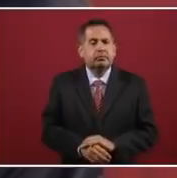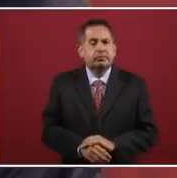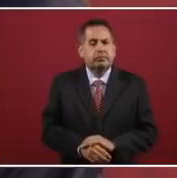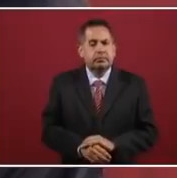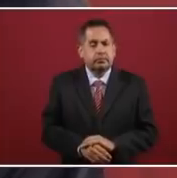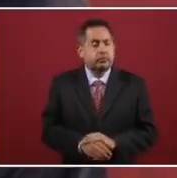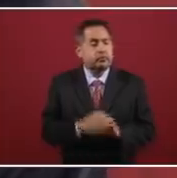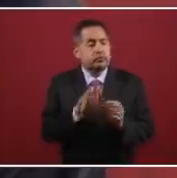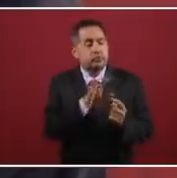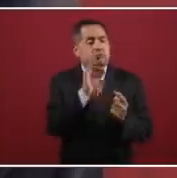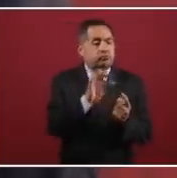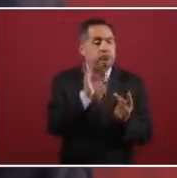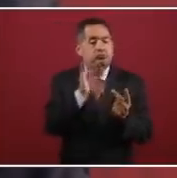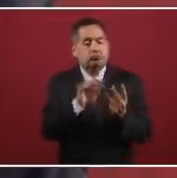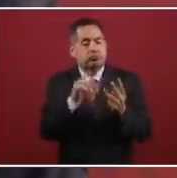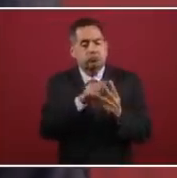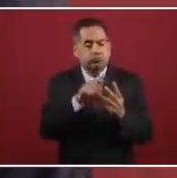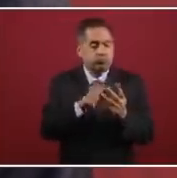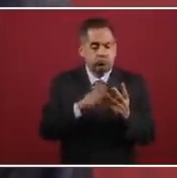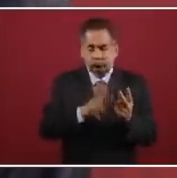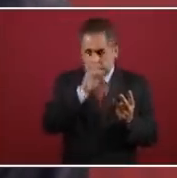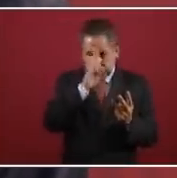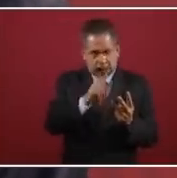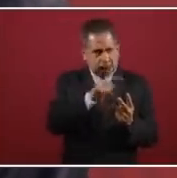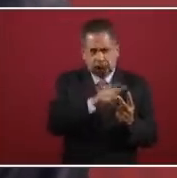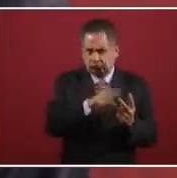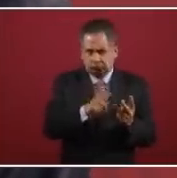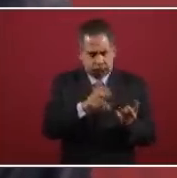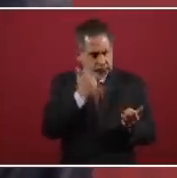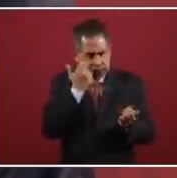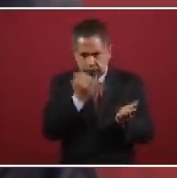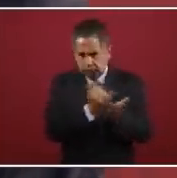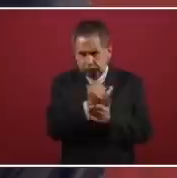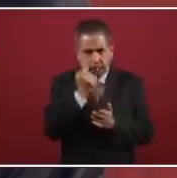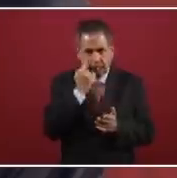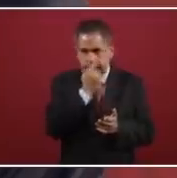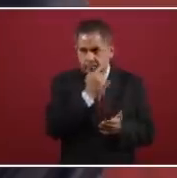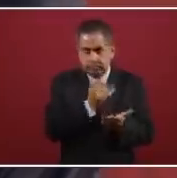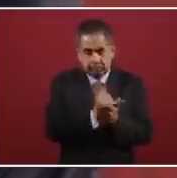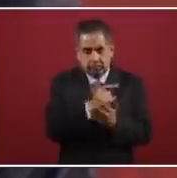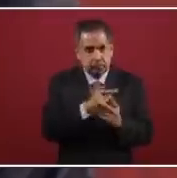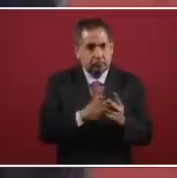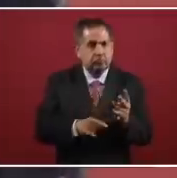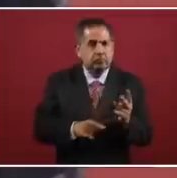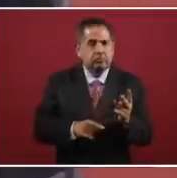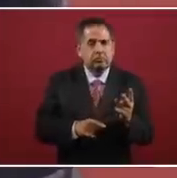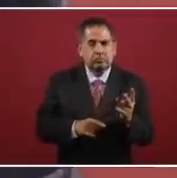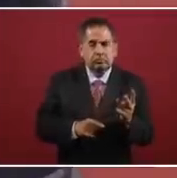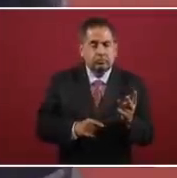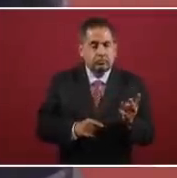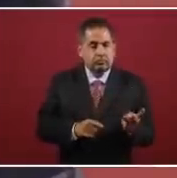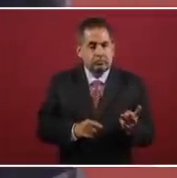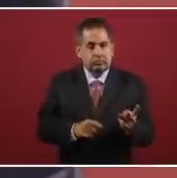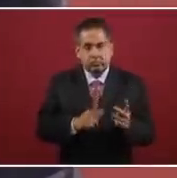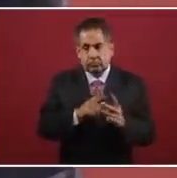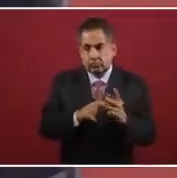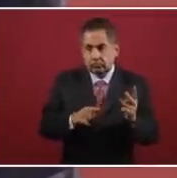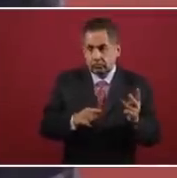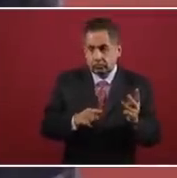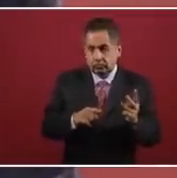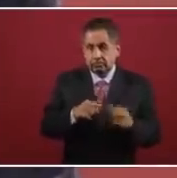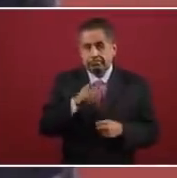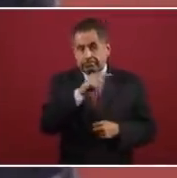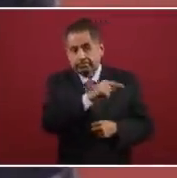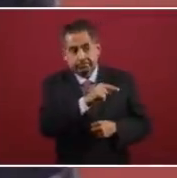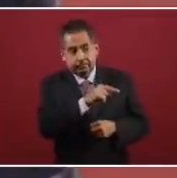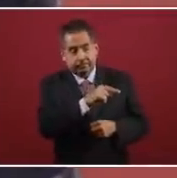Tienen opciones, van a ser respetados. Incluso por eso, aunque es indebido lo que están